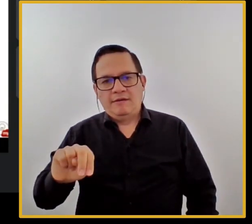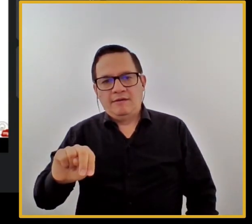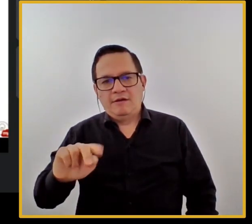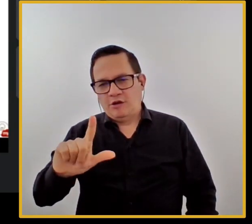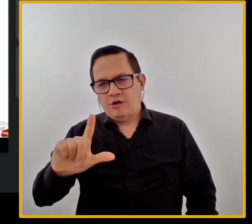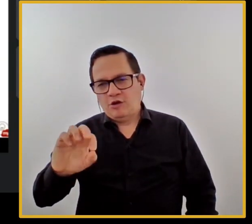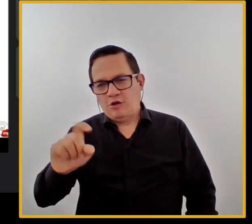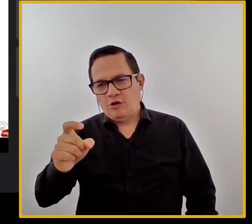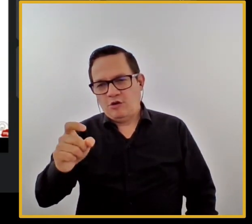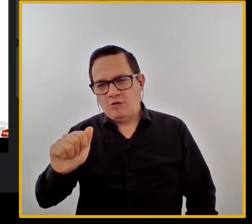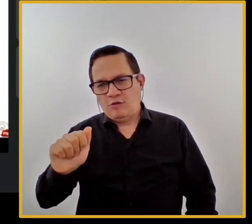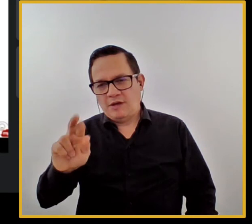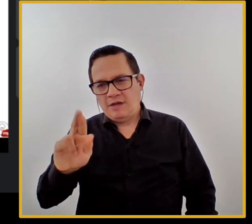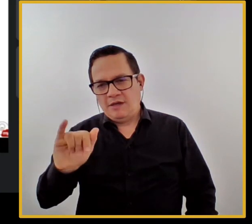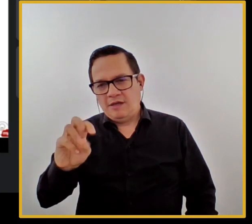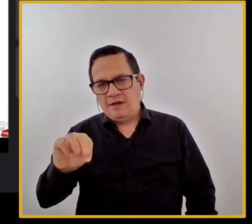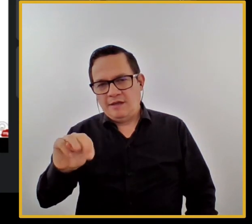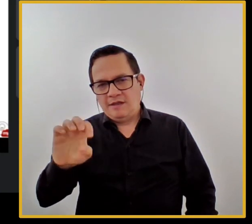de B,